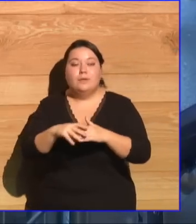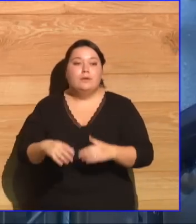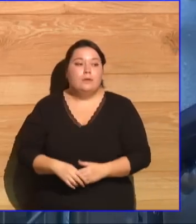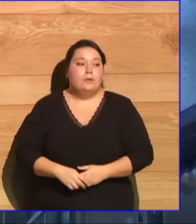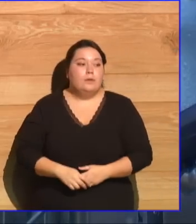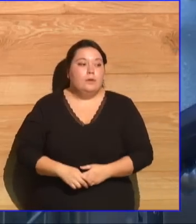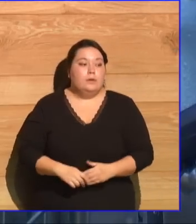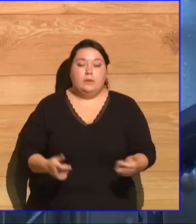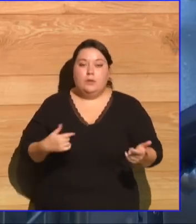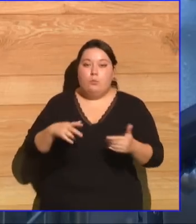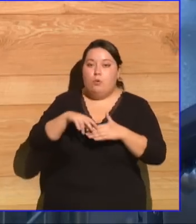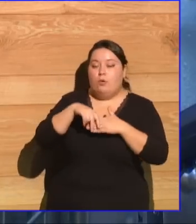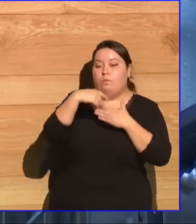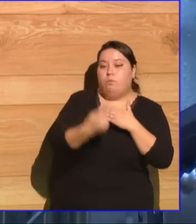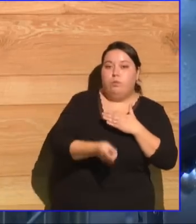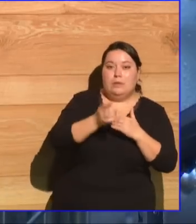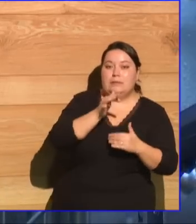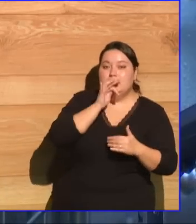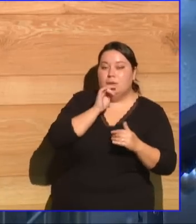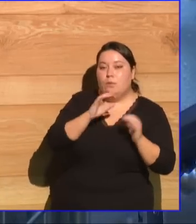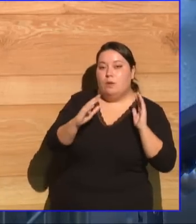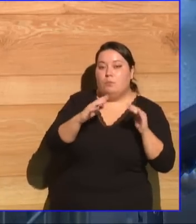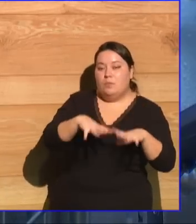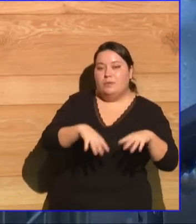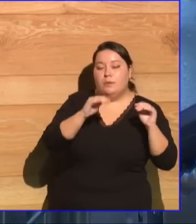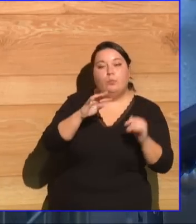Elsa Schneider se ha desplomado en el abismo dentro del templo del Grial,